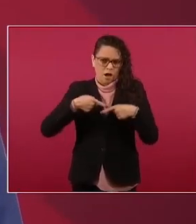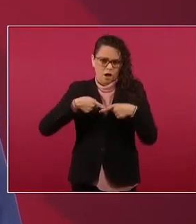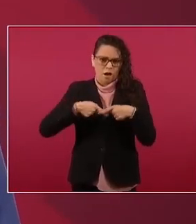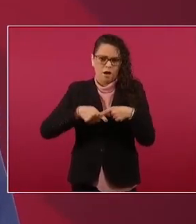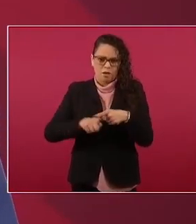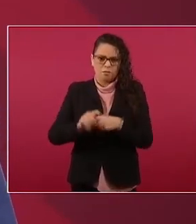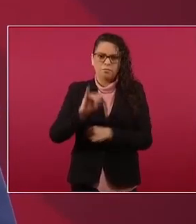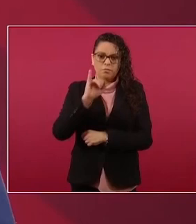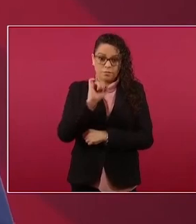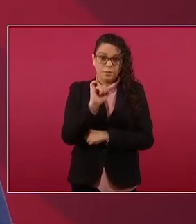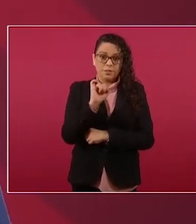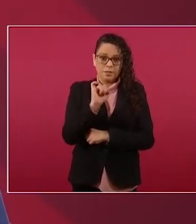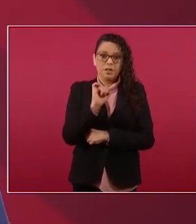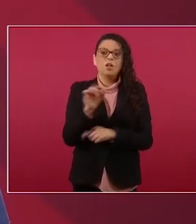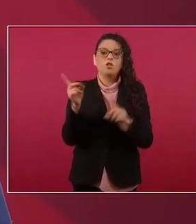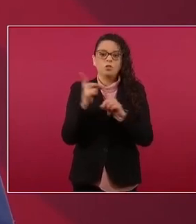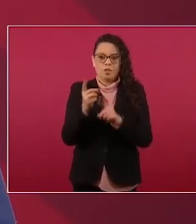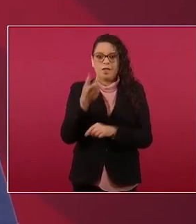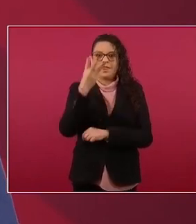en tres estados: